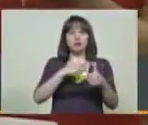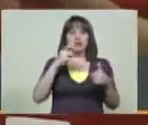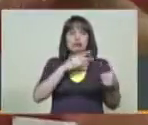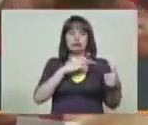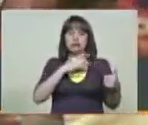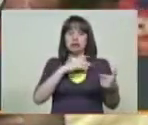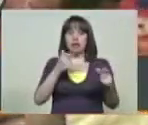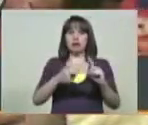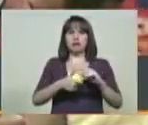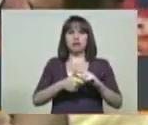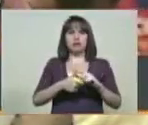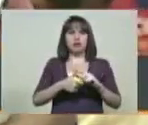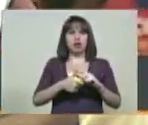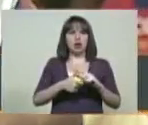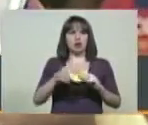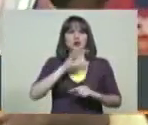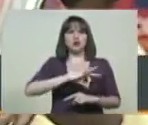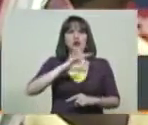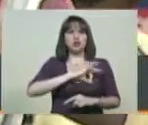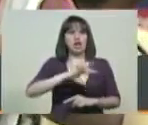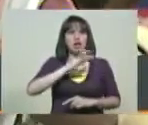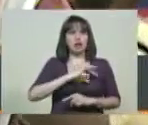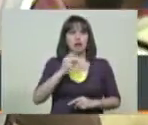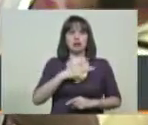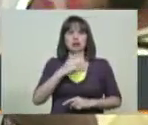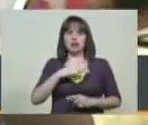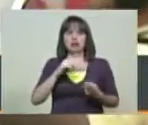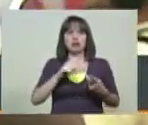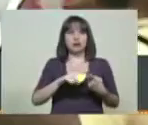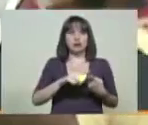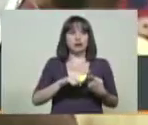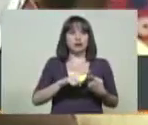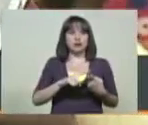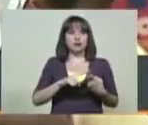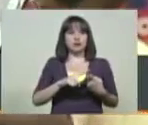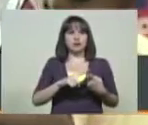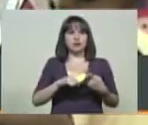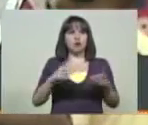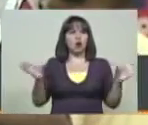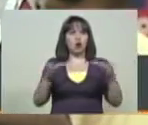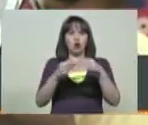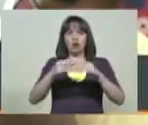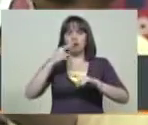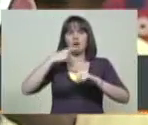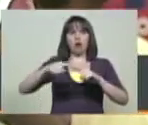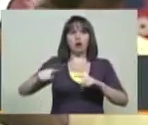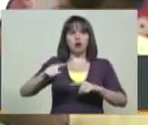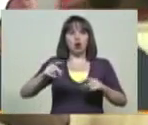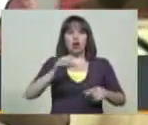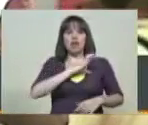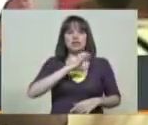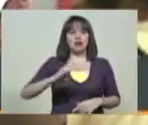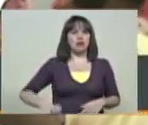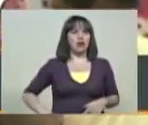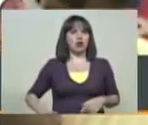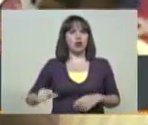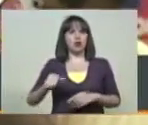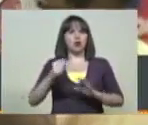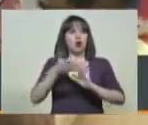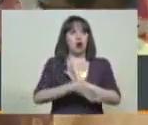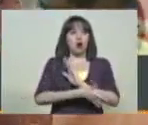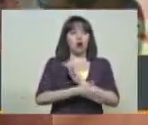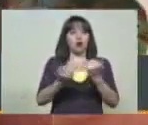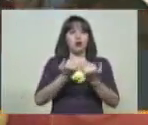partido de movimiento del socialismo allendista de chile frente farabundo martí para la liberación nacional de el salvador partido africano para la independencia